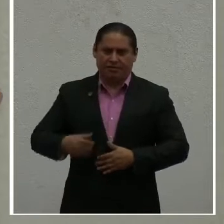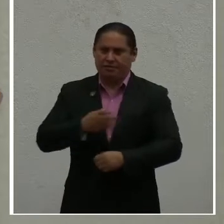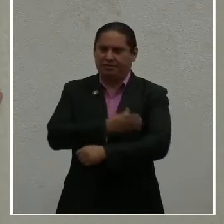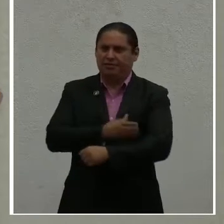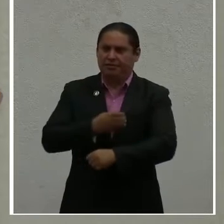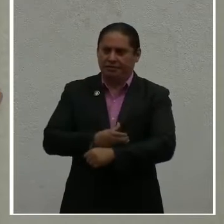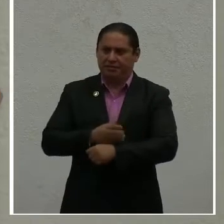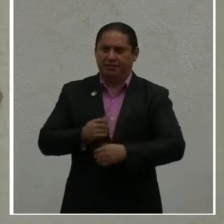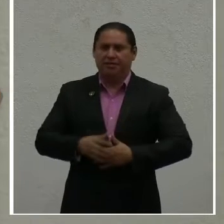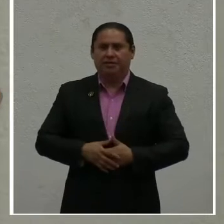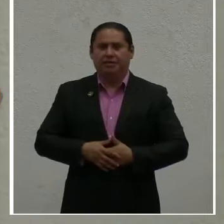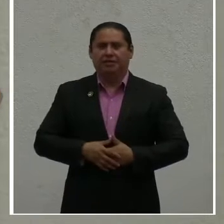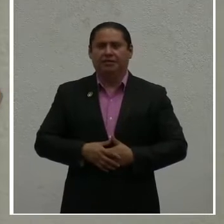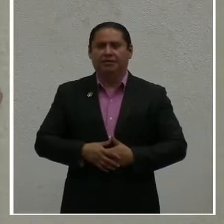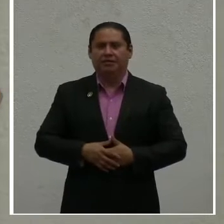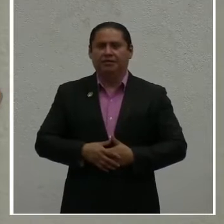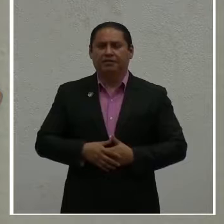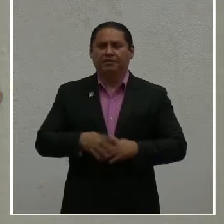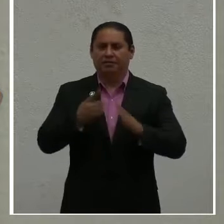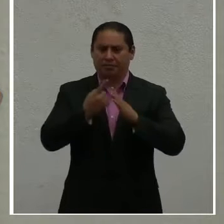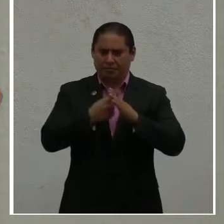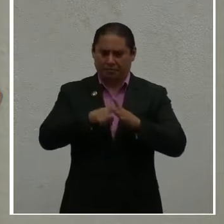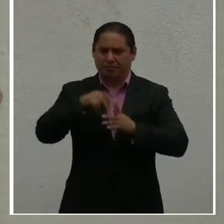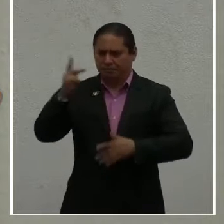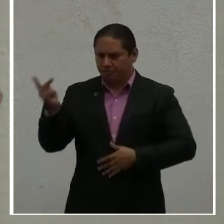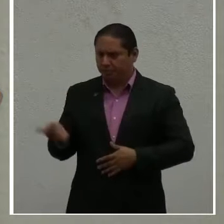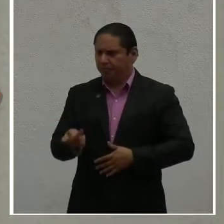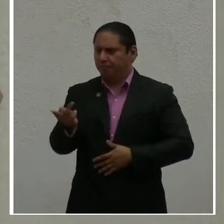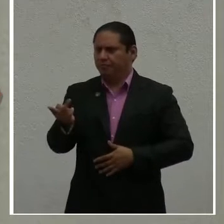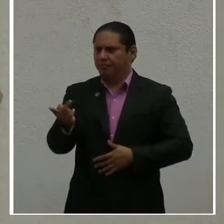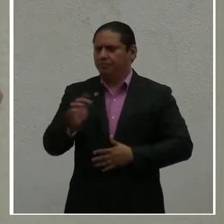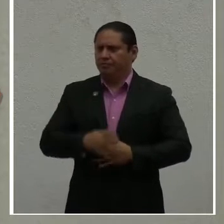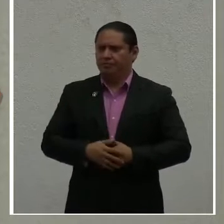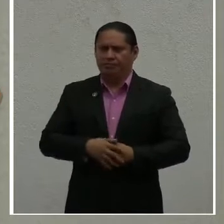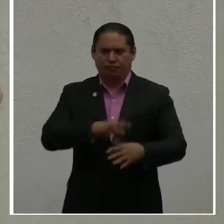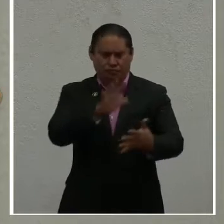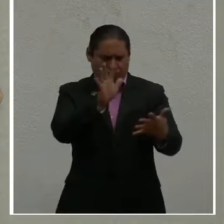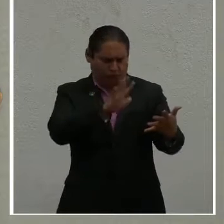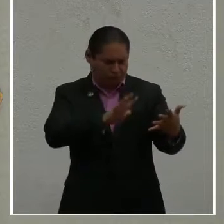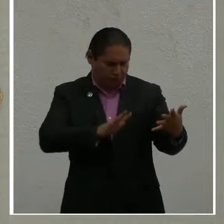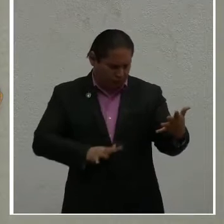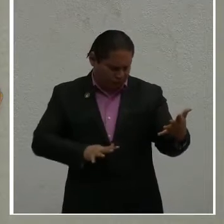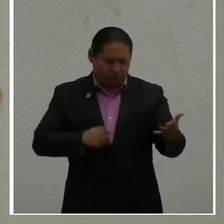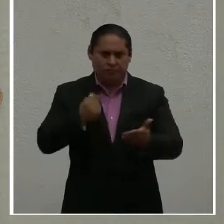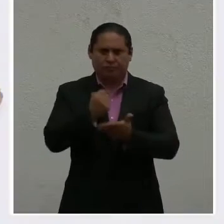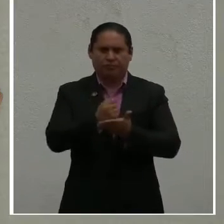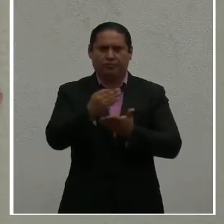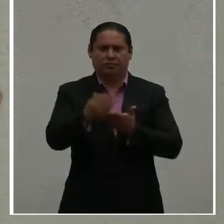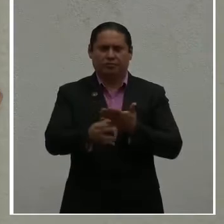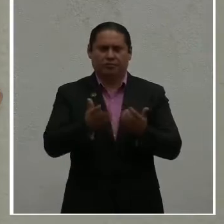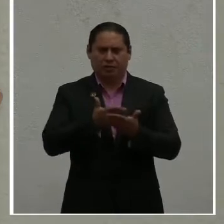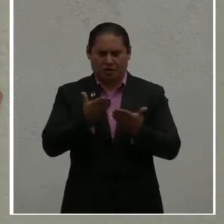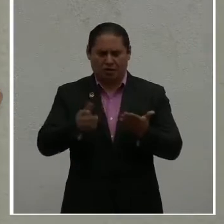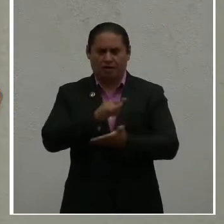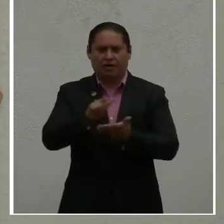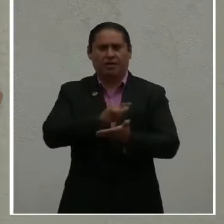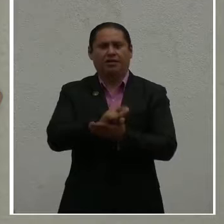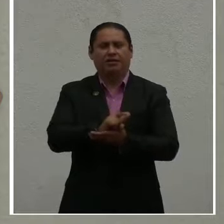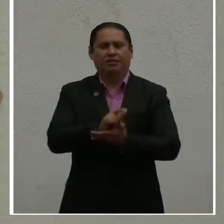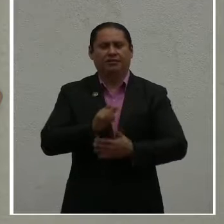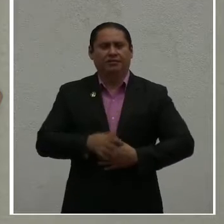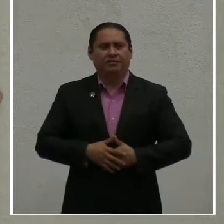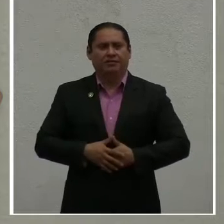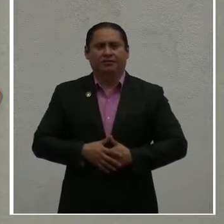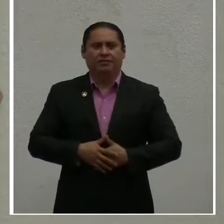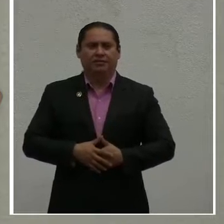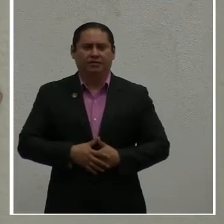legisladores, quiero iniciar preguntando si leyeron lo que estamos aprobando en esta ley de ingresos.